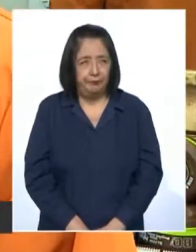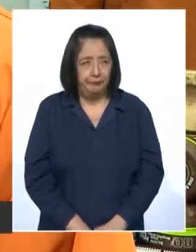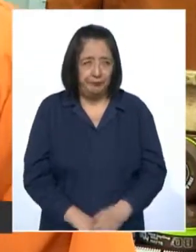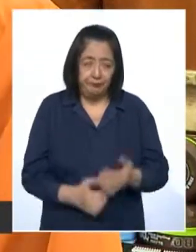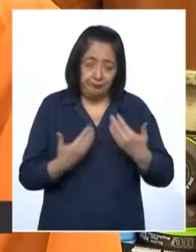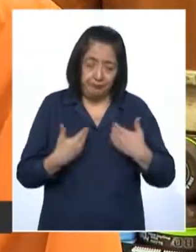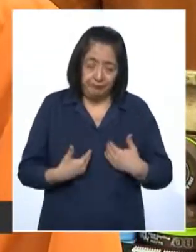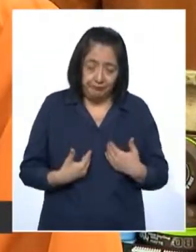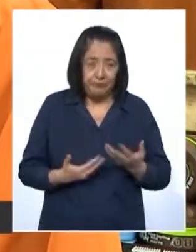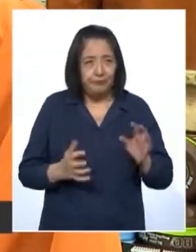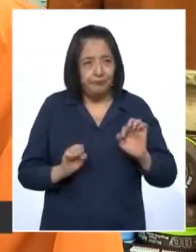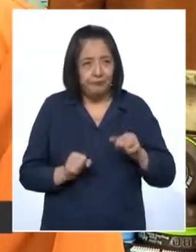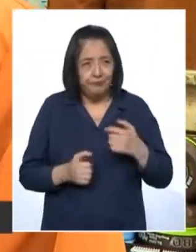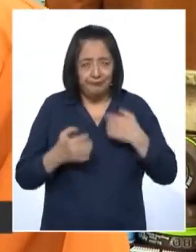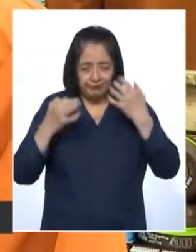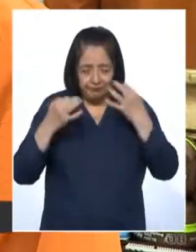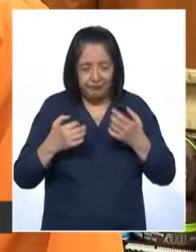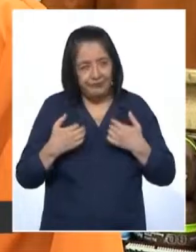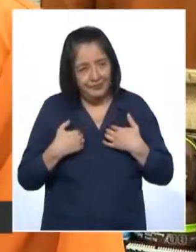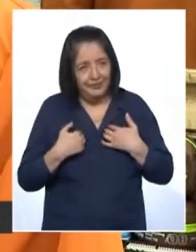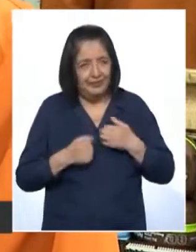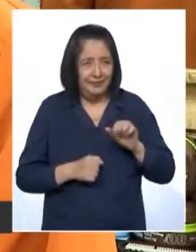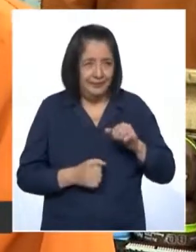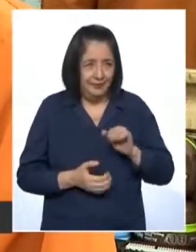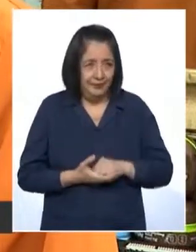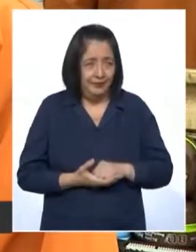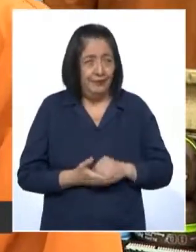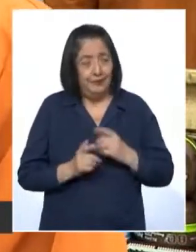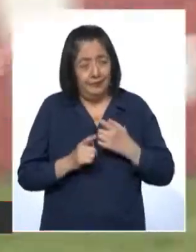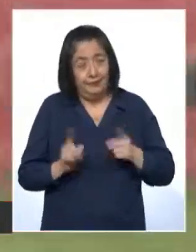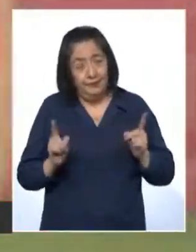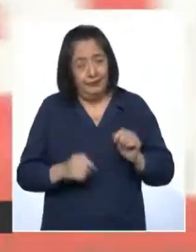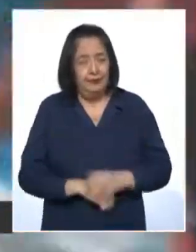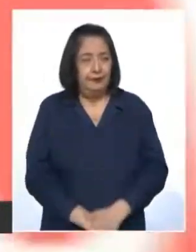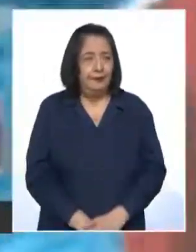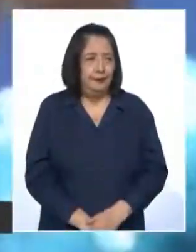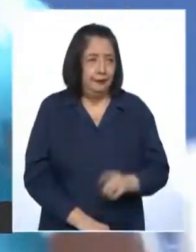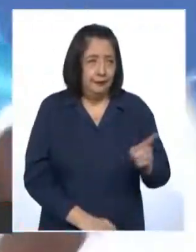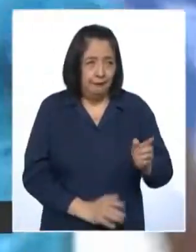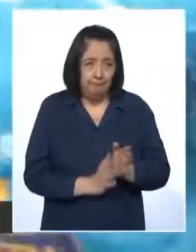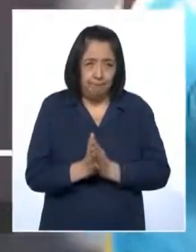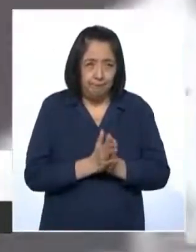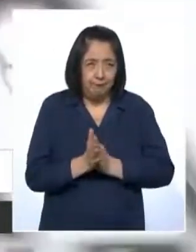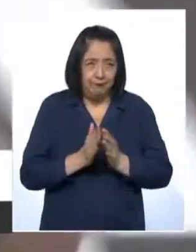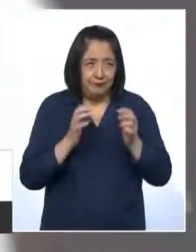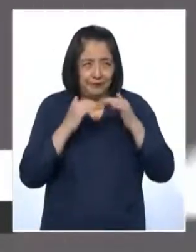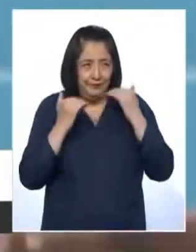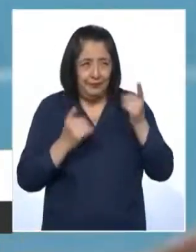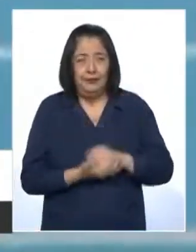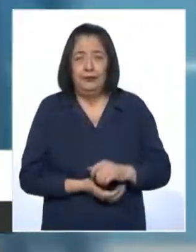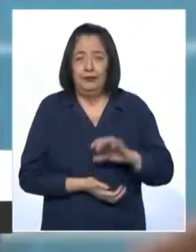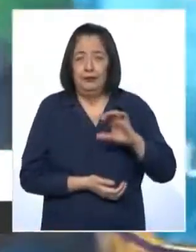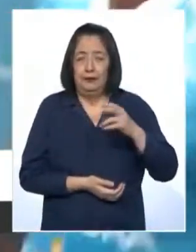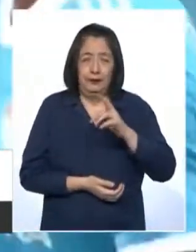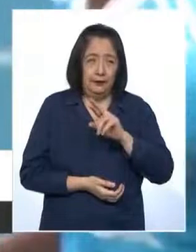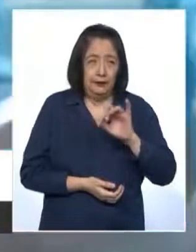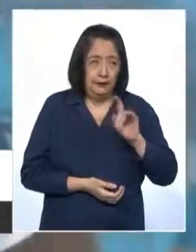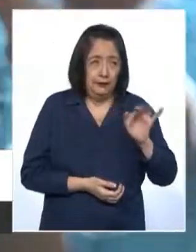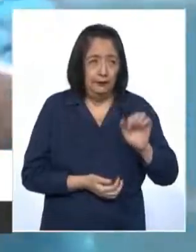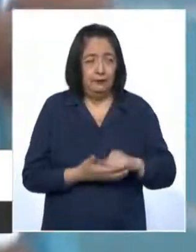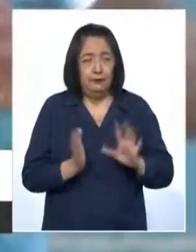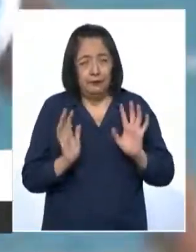Si por mí fuera o yo tuviera que tomar la decisión, la situación fuera diferente, ¿no? Entusiasmado y sonriente, Christopher González